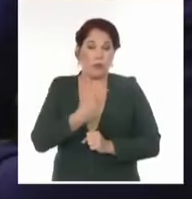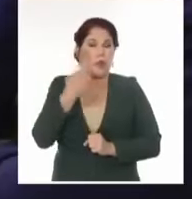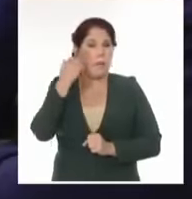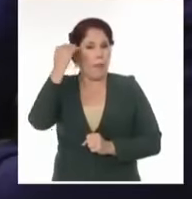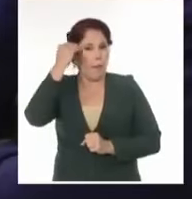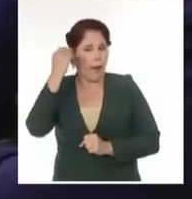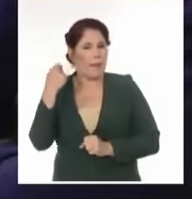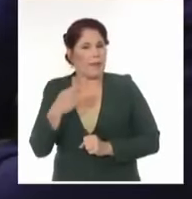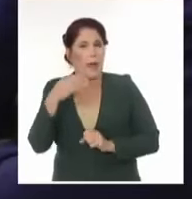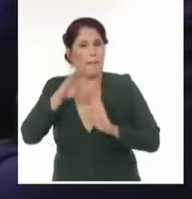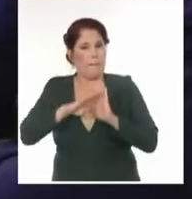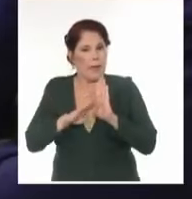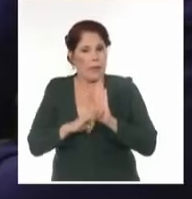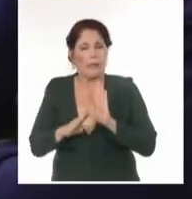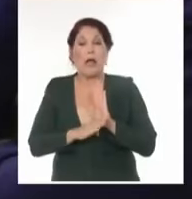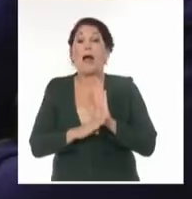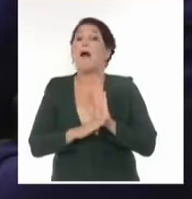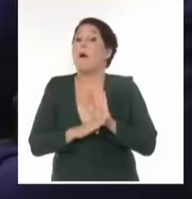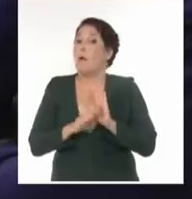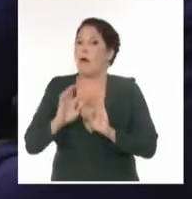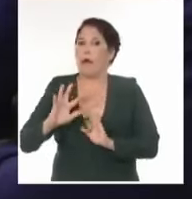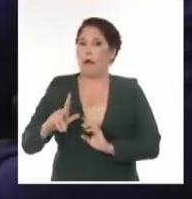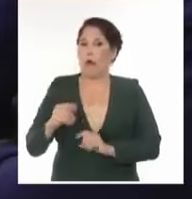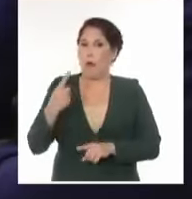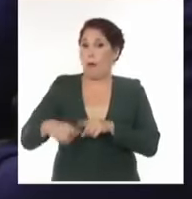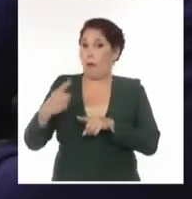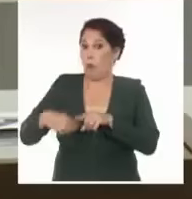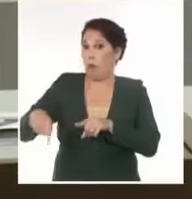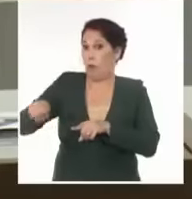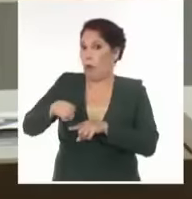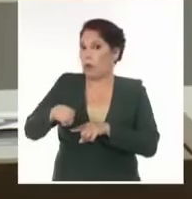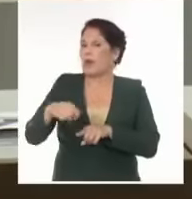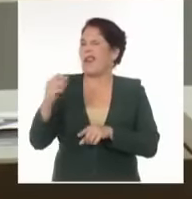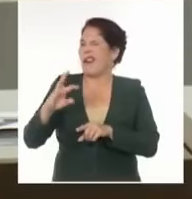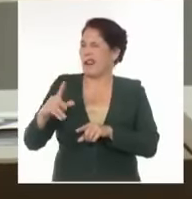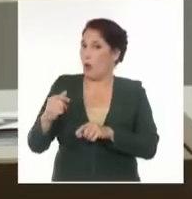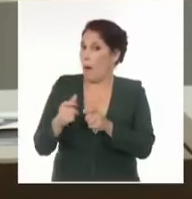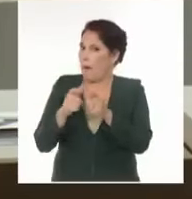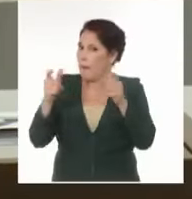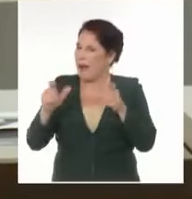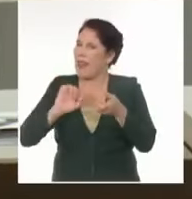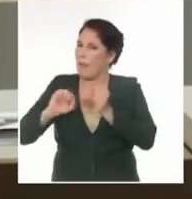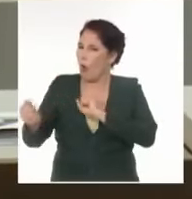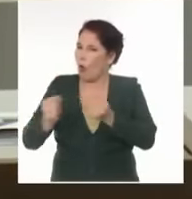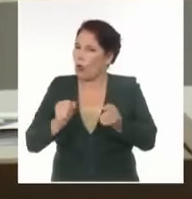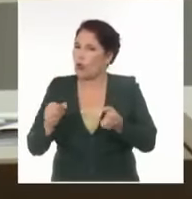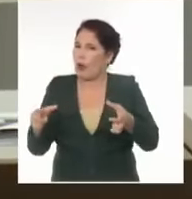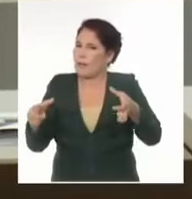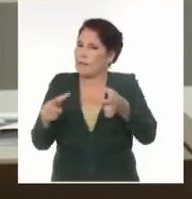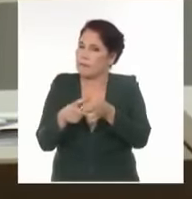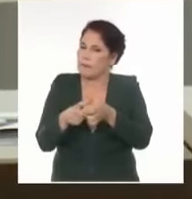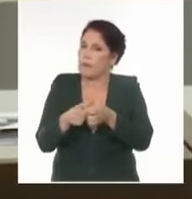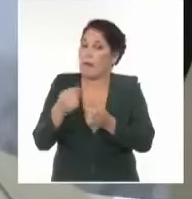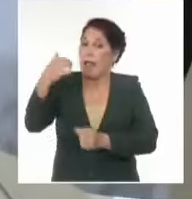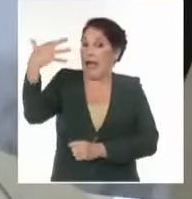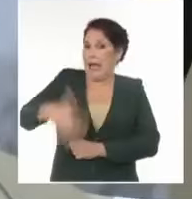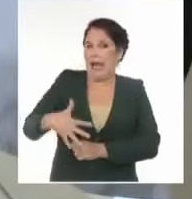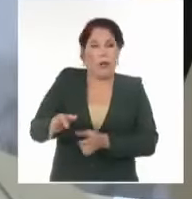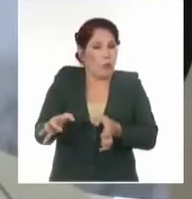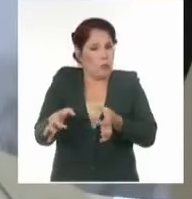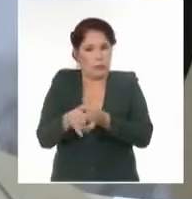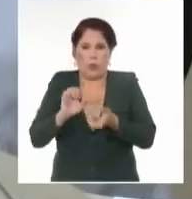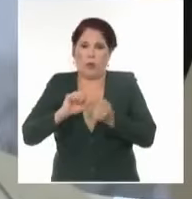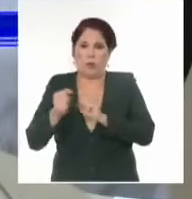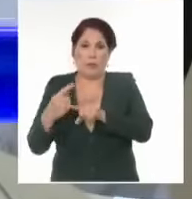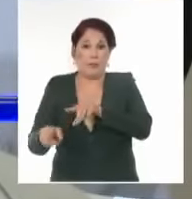proponer medidas para reducirlo estará una parte importante del éxito que tengamos en el control de la inflación en este año. Es fundamental